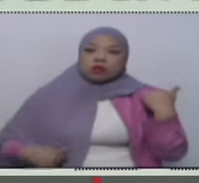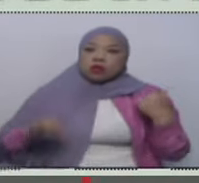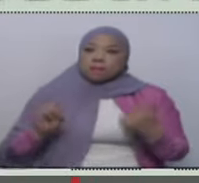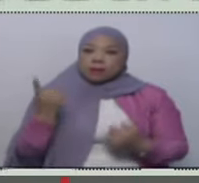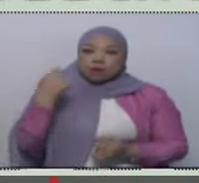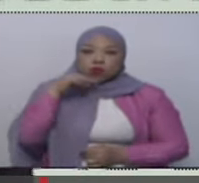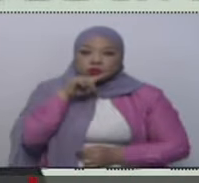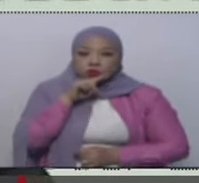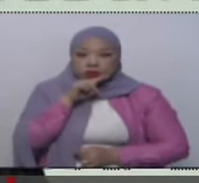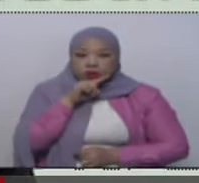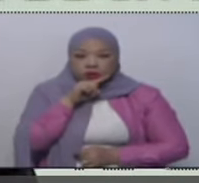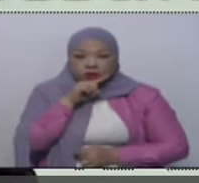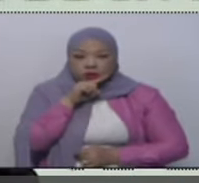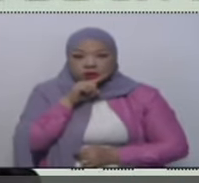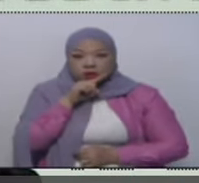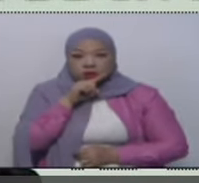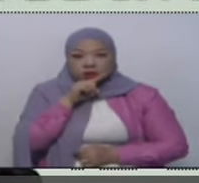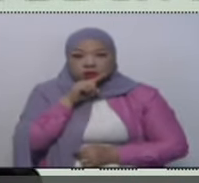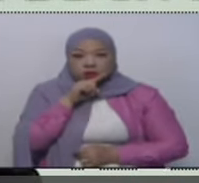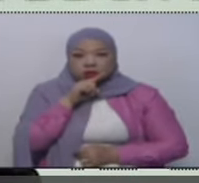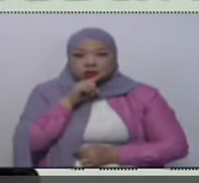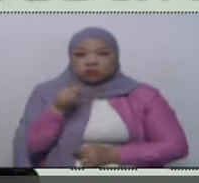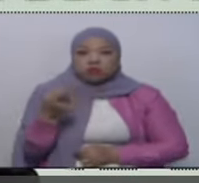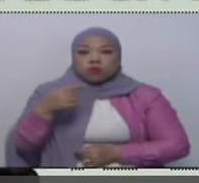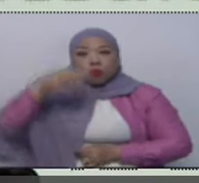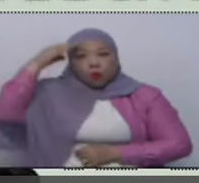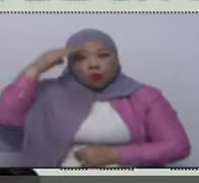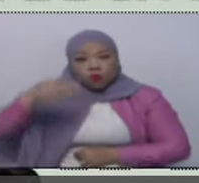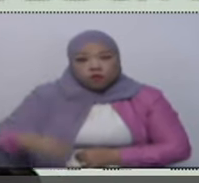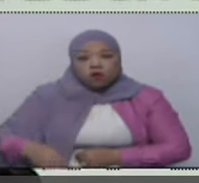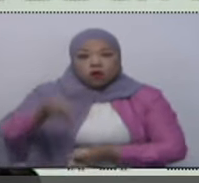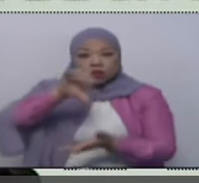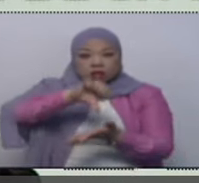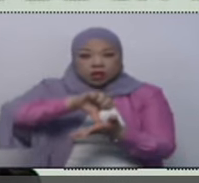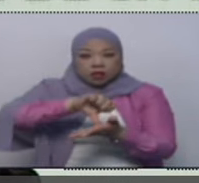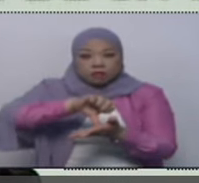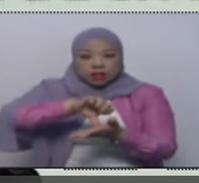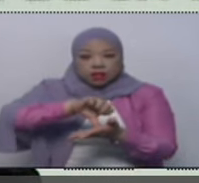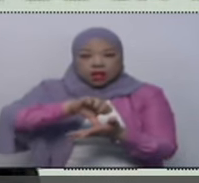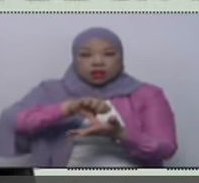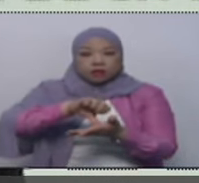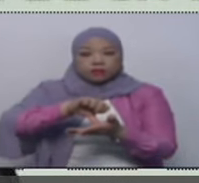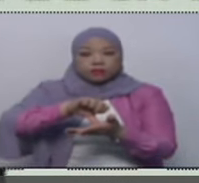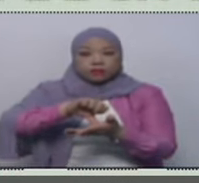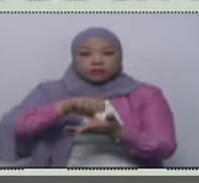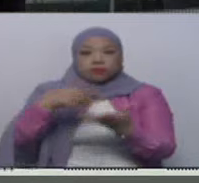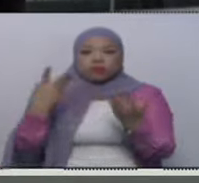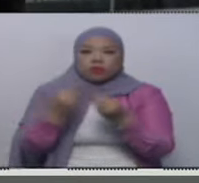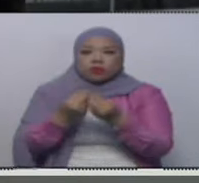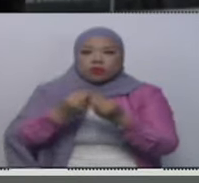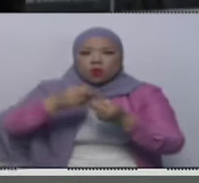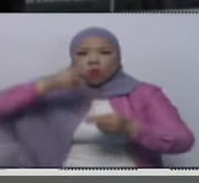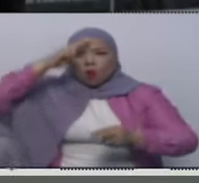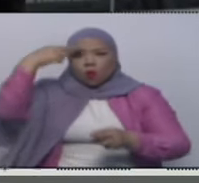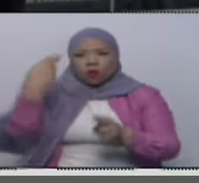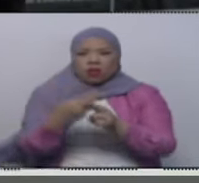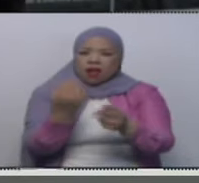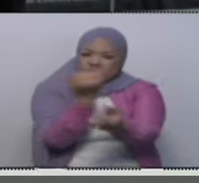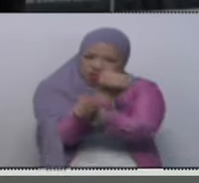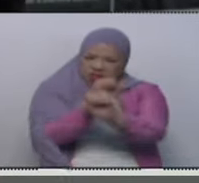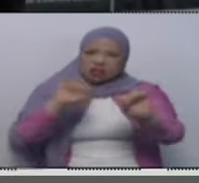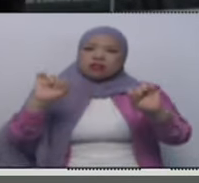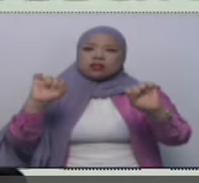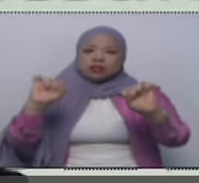1 de octubre, donde que las Fuerzas Armadas de Irán, con mucha la